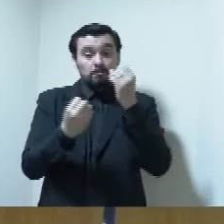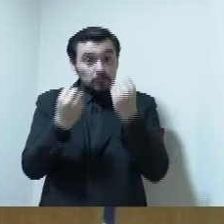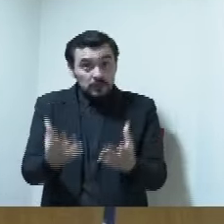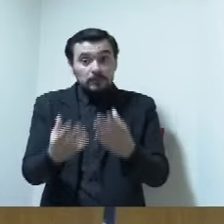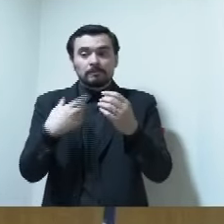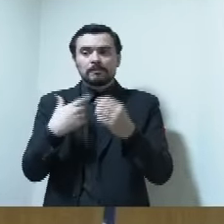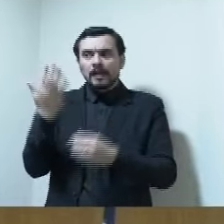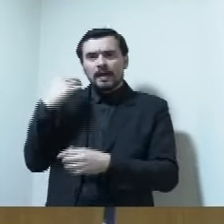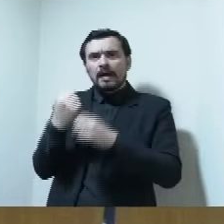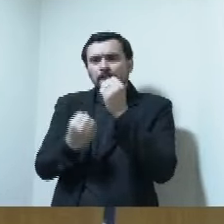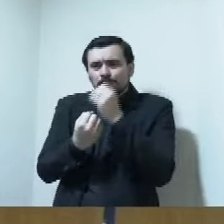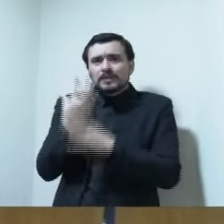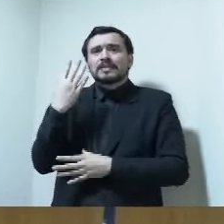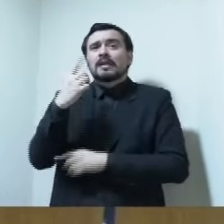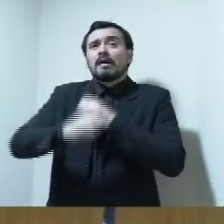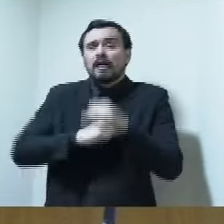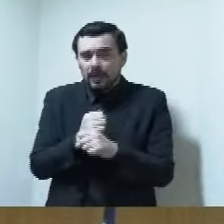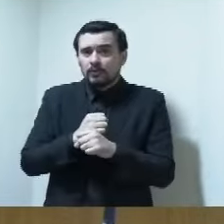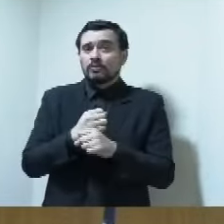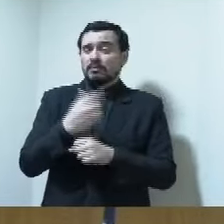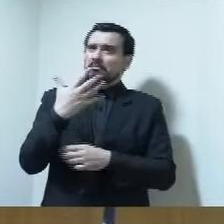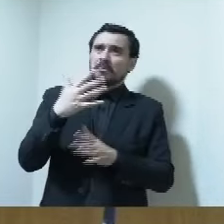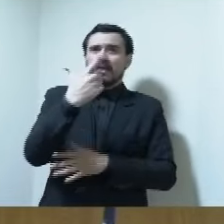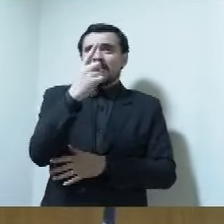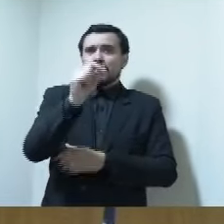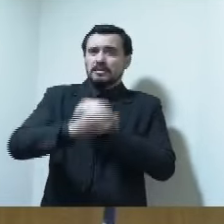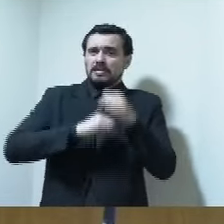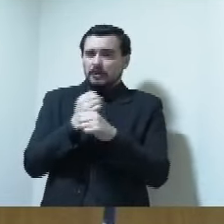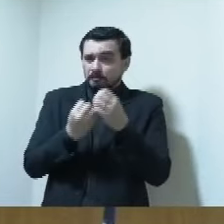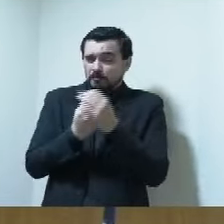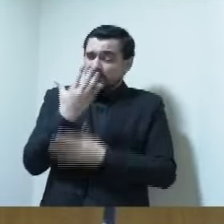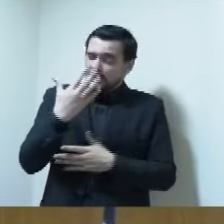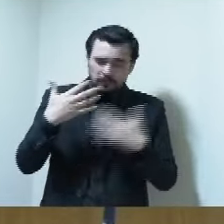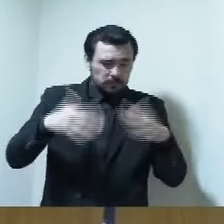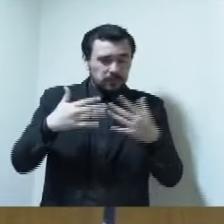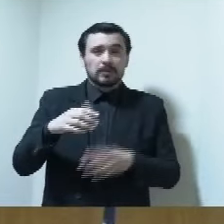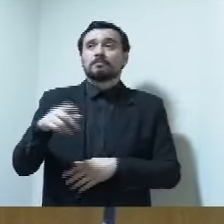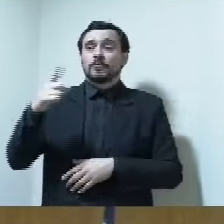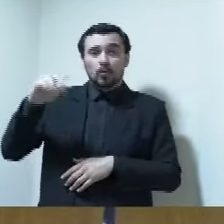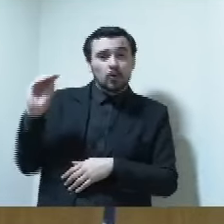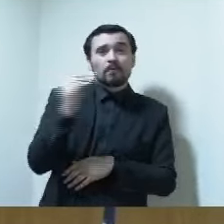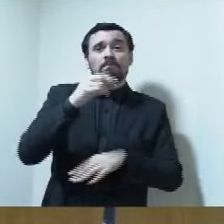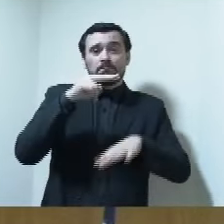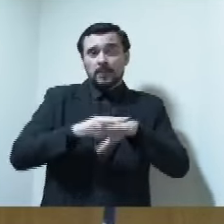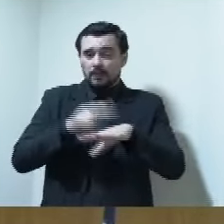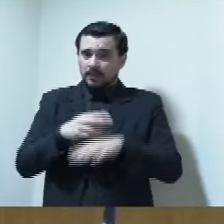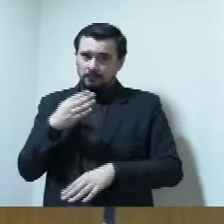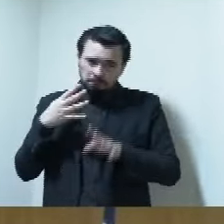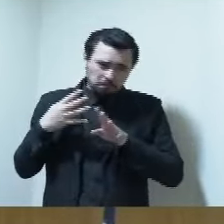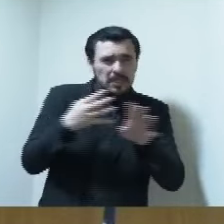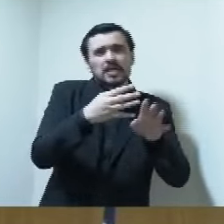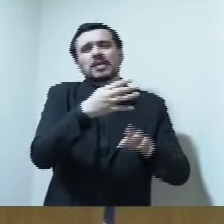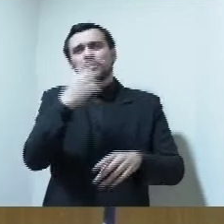sin embargo, fueron duros. Esa primera década costó incluso sangre de valientes jóvenes paraguayos caídos en defensa de los